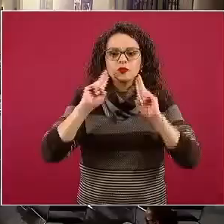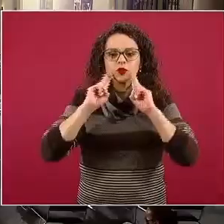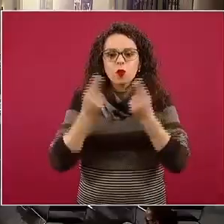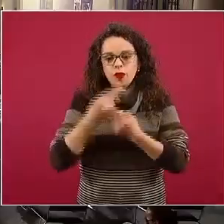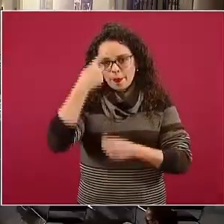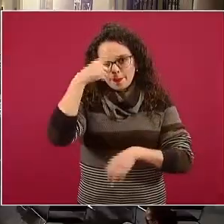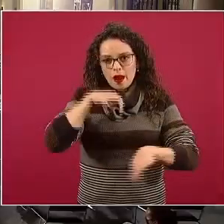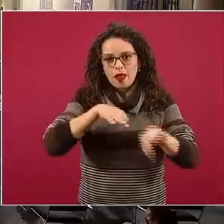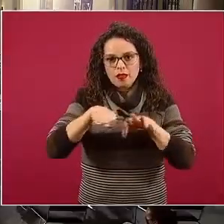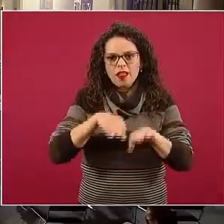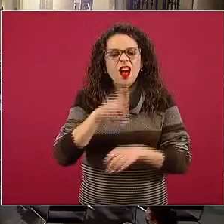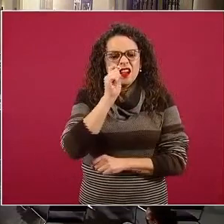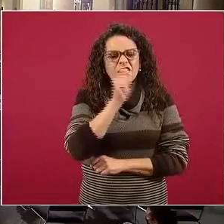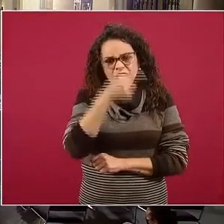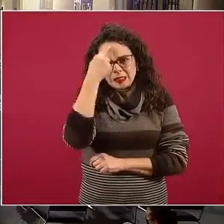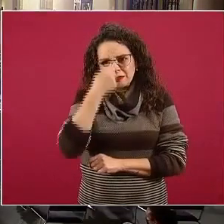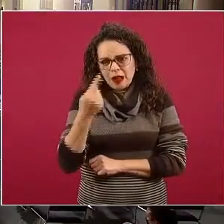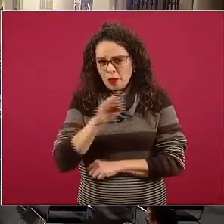Gracias.